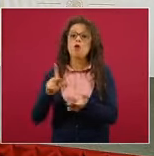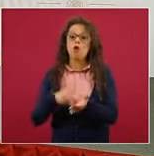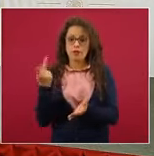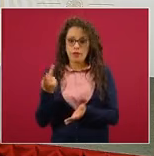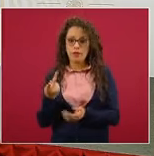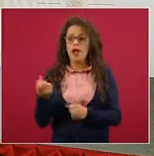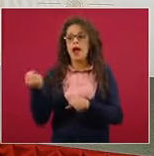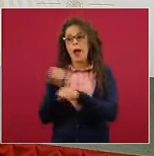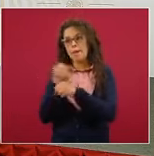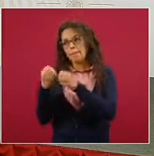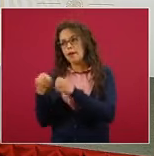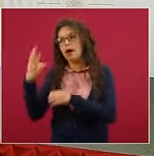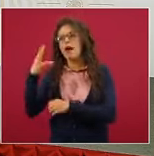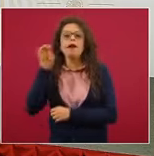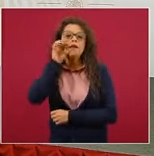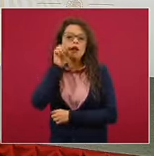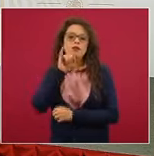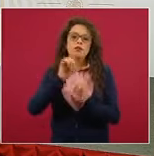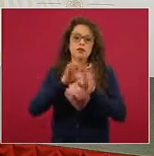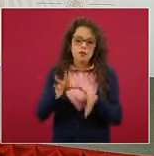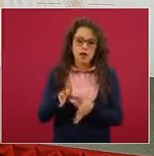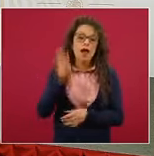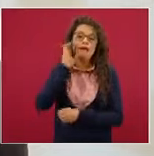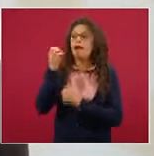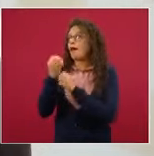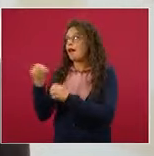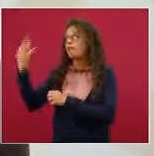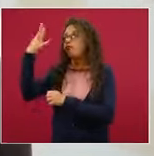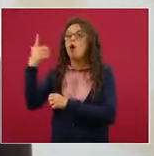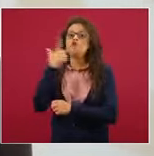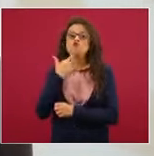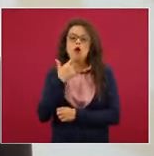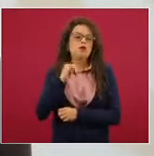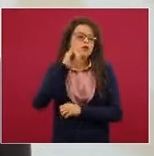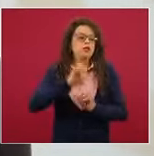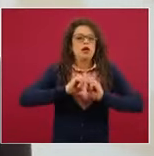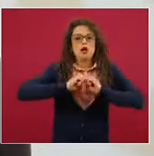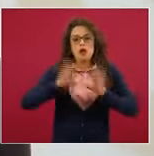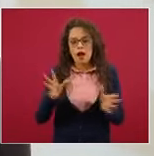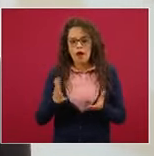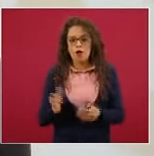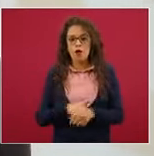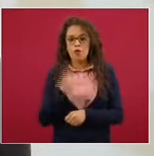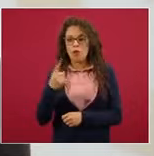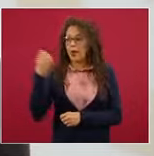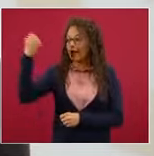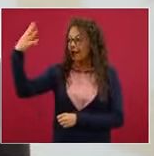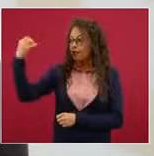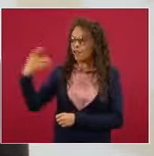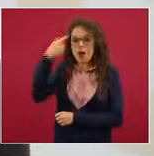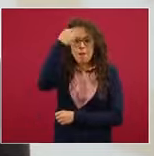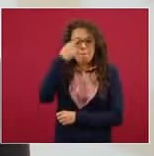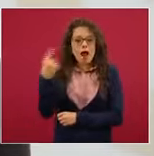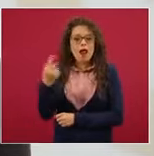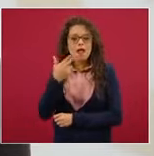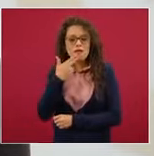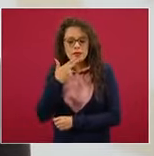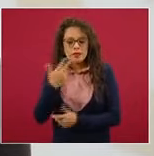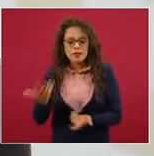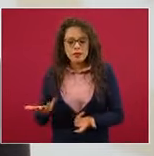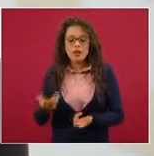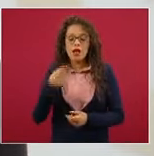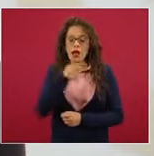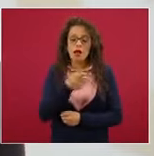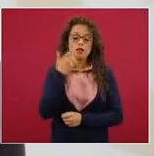naranja también y un naranja, un rojo, por supuesto que puede suceder, porque precisamente lo que el semáforo pretende es decir, estás incrementando